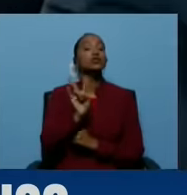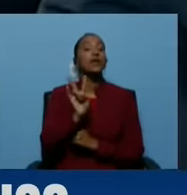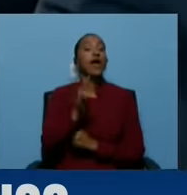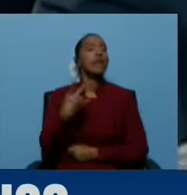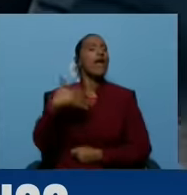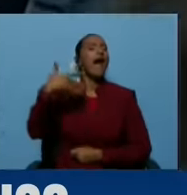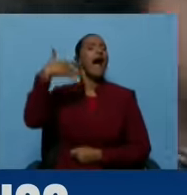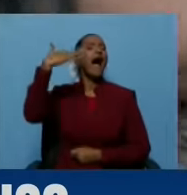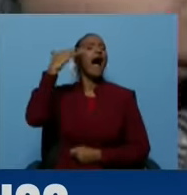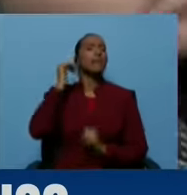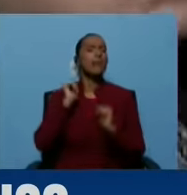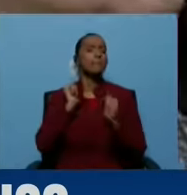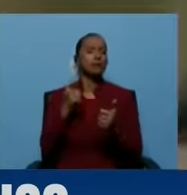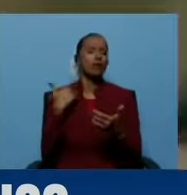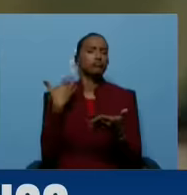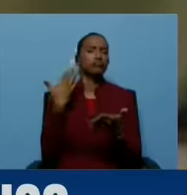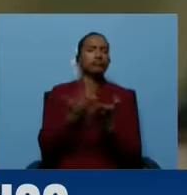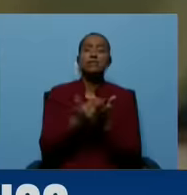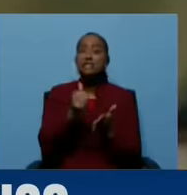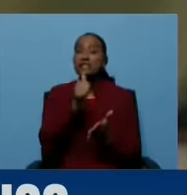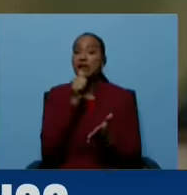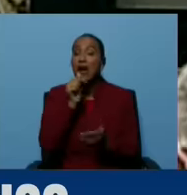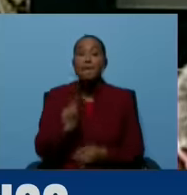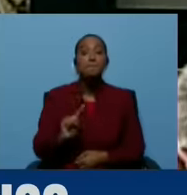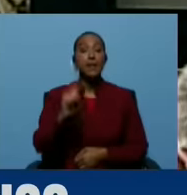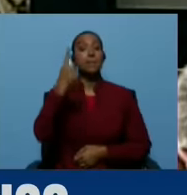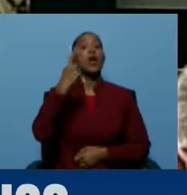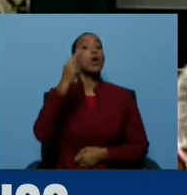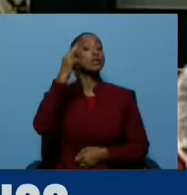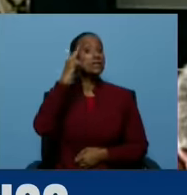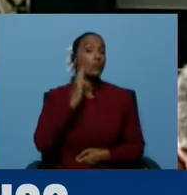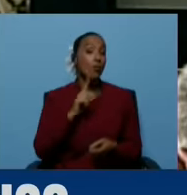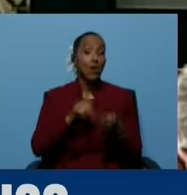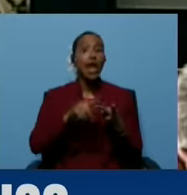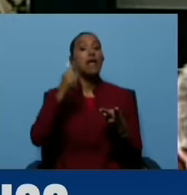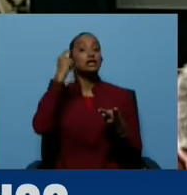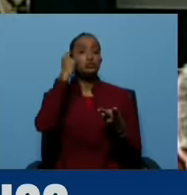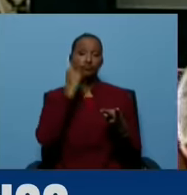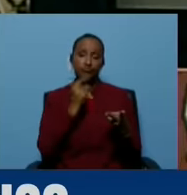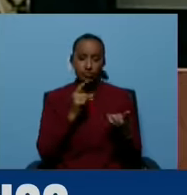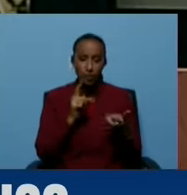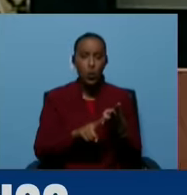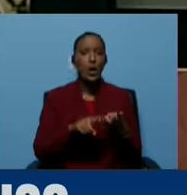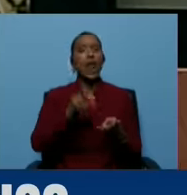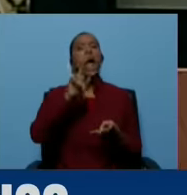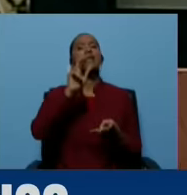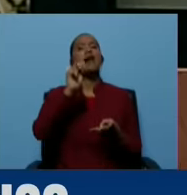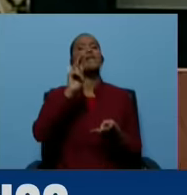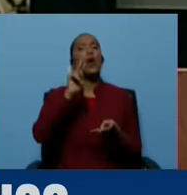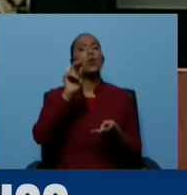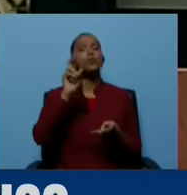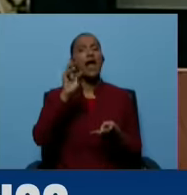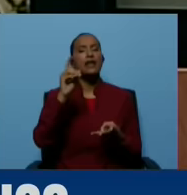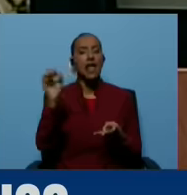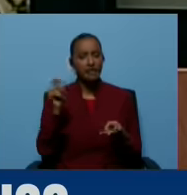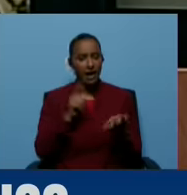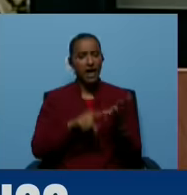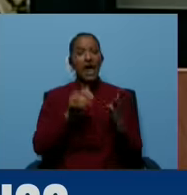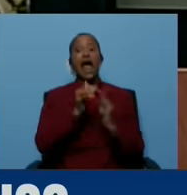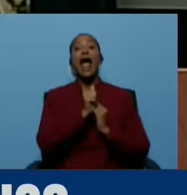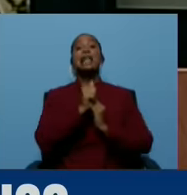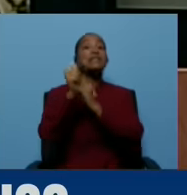libertadores, Simón Bolívar, Antonio José de Sucre, Rafael Urdaneta, nuestras heroínas, nuestros